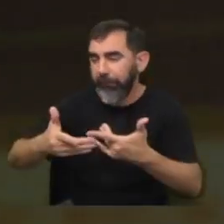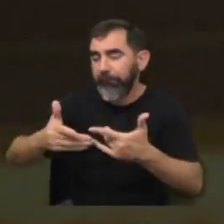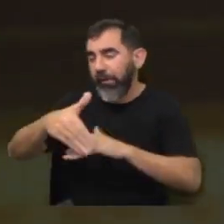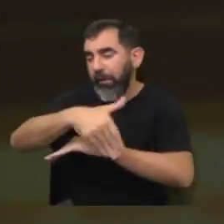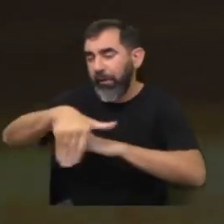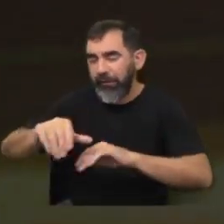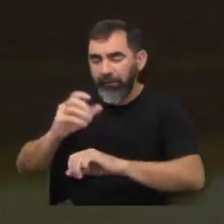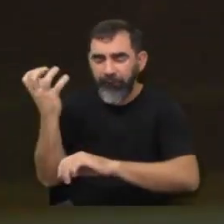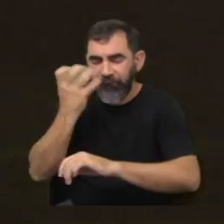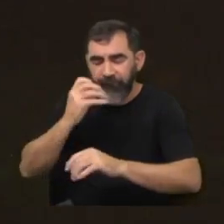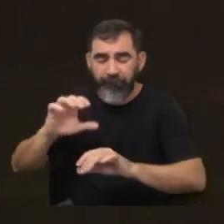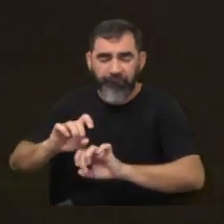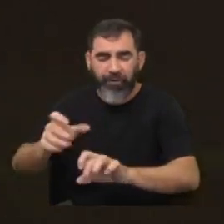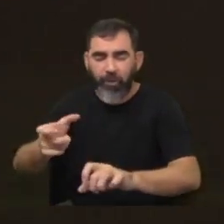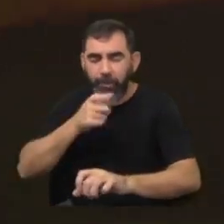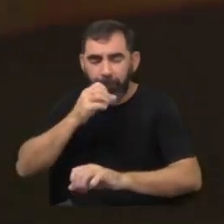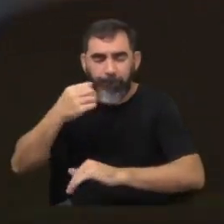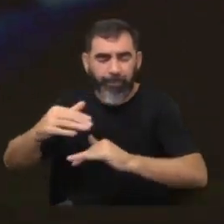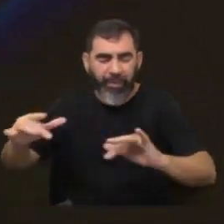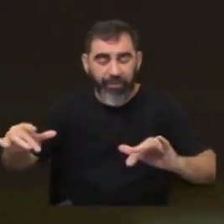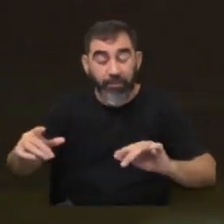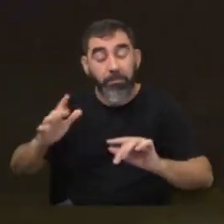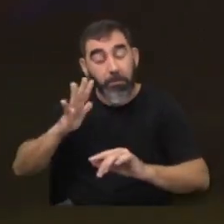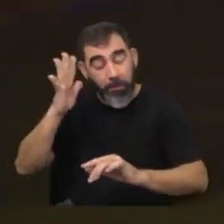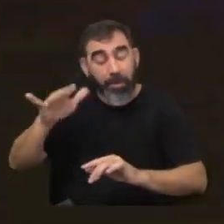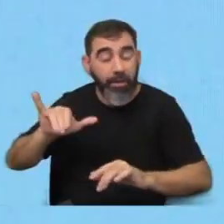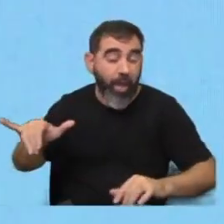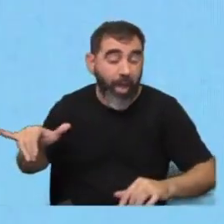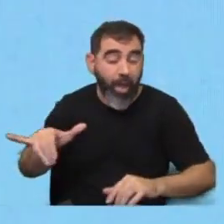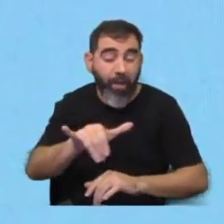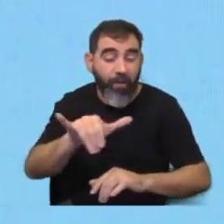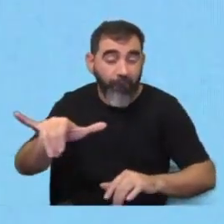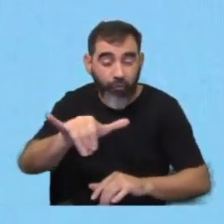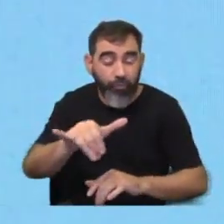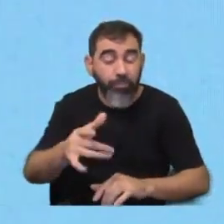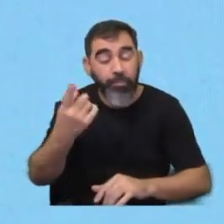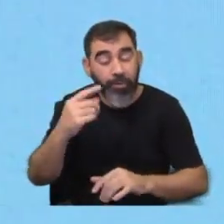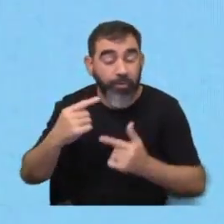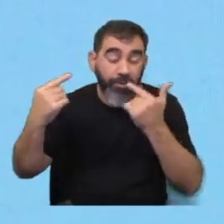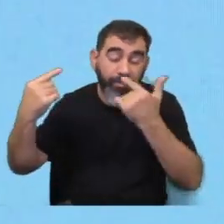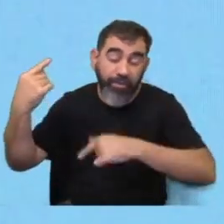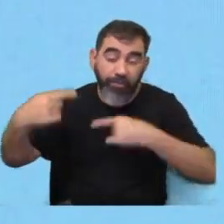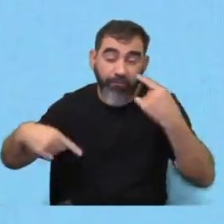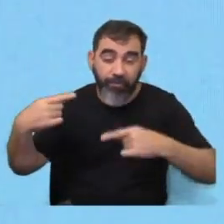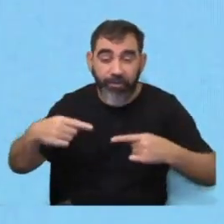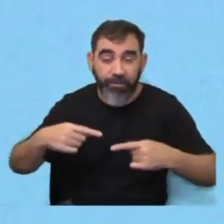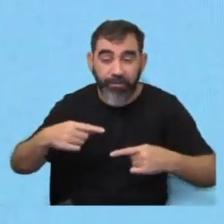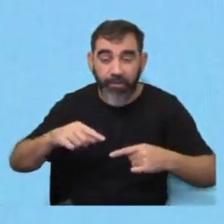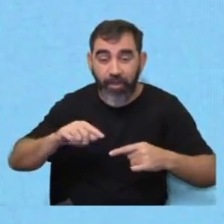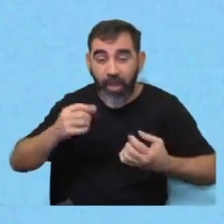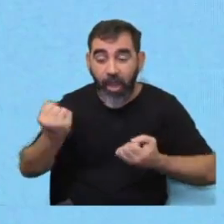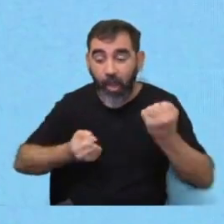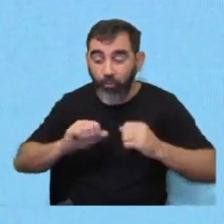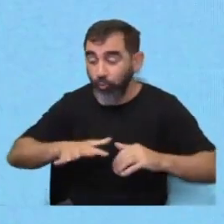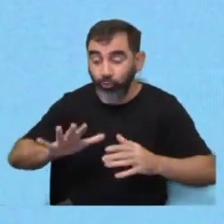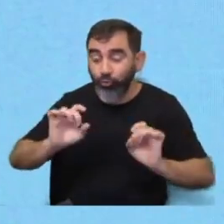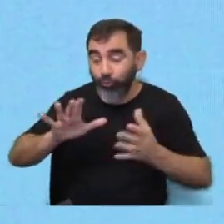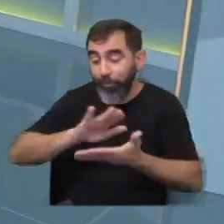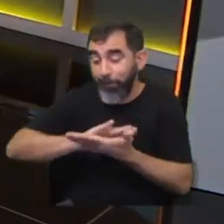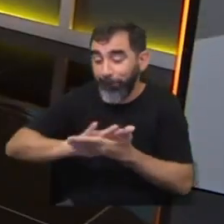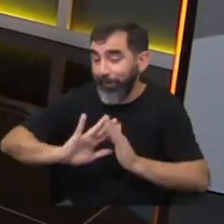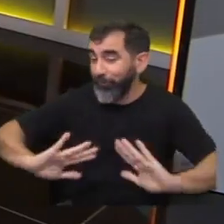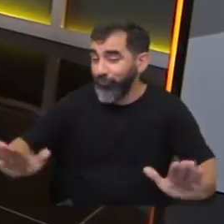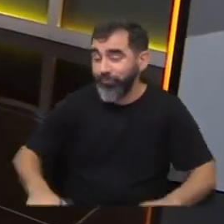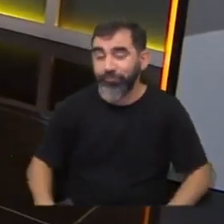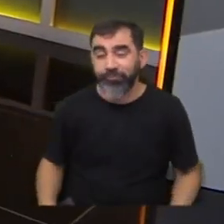mal conservado. Pero bueno, la diferencia es que el amortiguador no se va a ir más lejos que eso, ¿no?